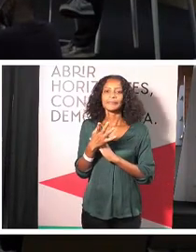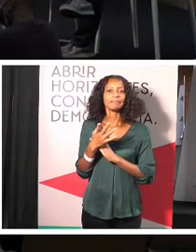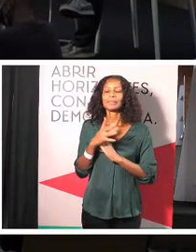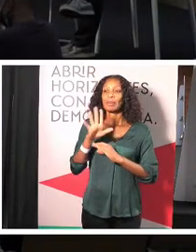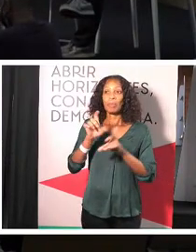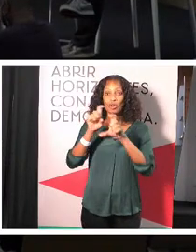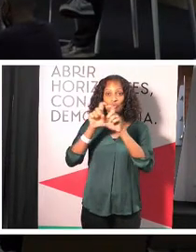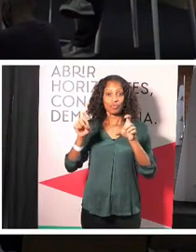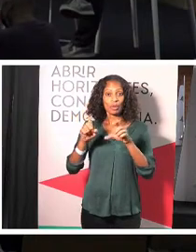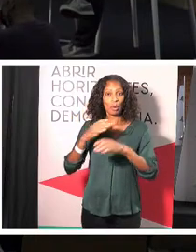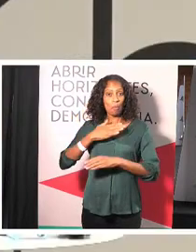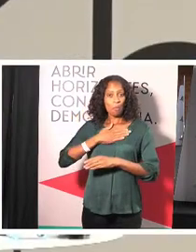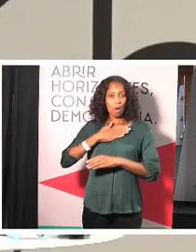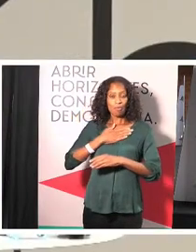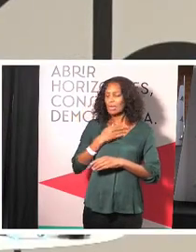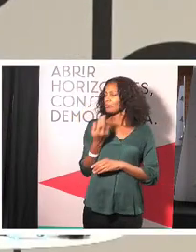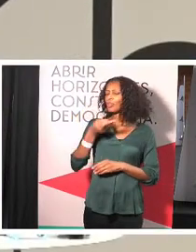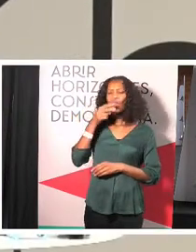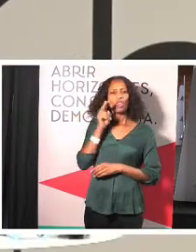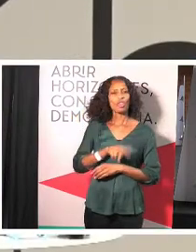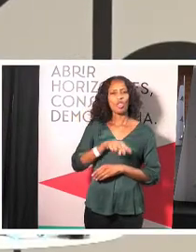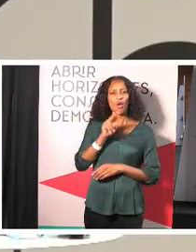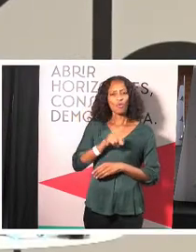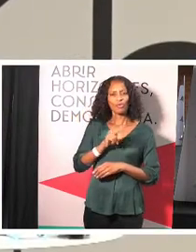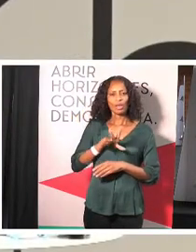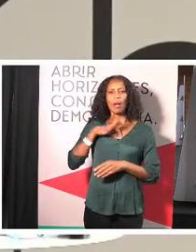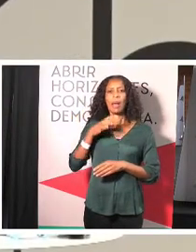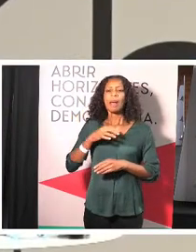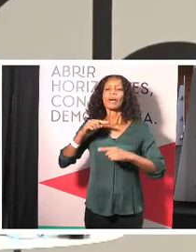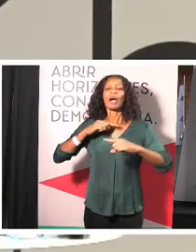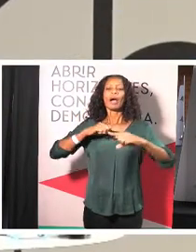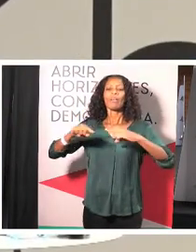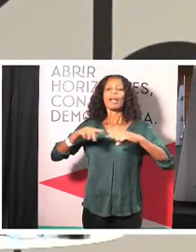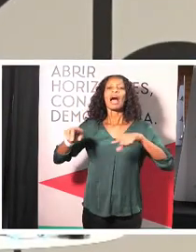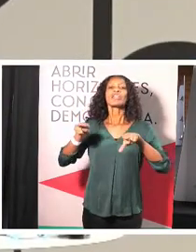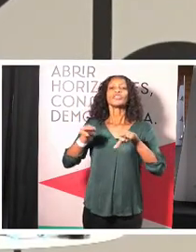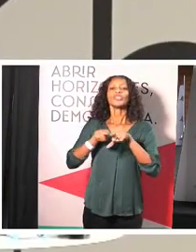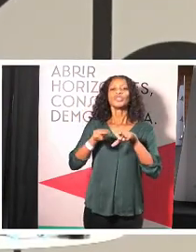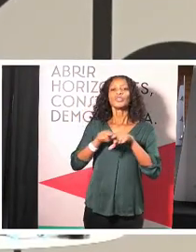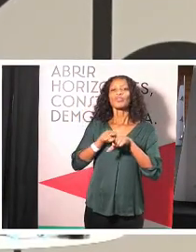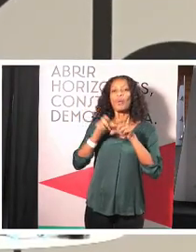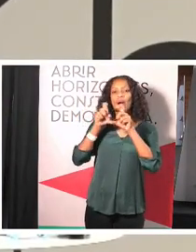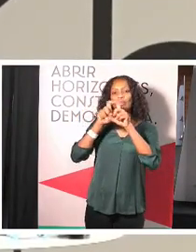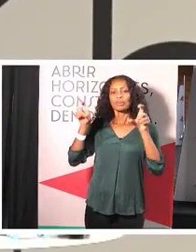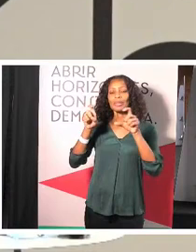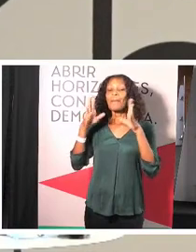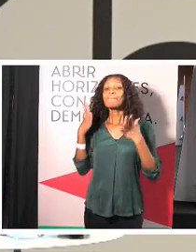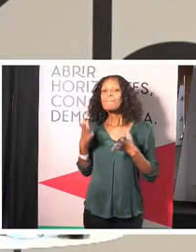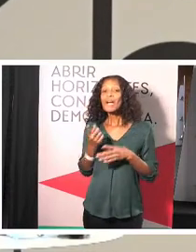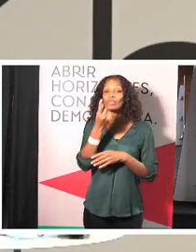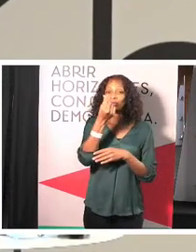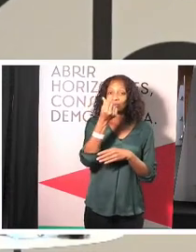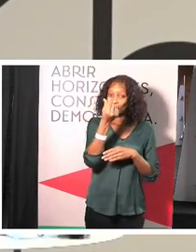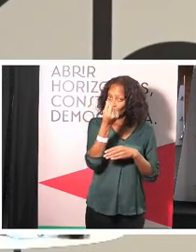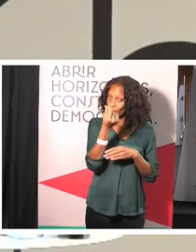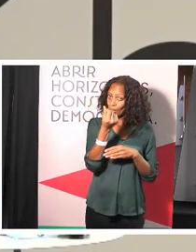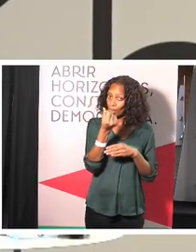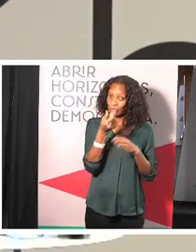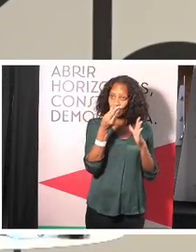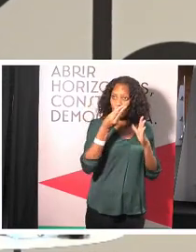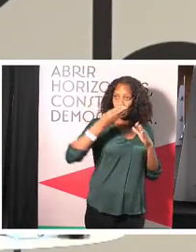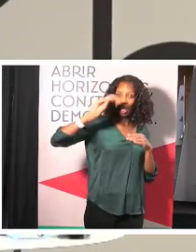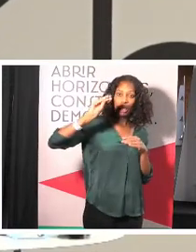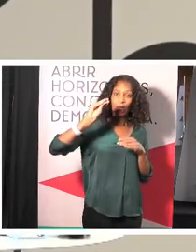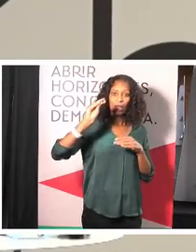los instrumentos, ordenar como si fuera un empresario, pero no se va a poder apropiar de la plusvalía que genera. Lo más que va a poder apropiarse